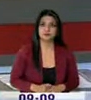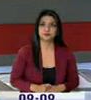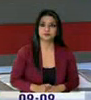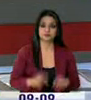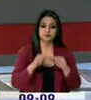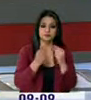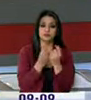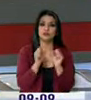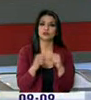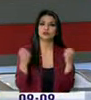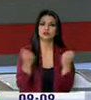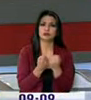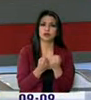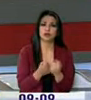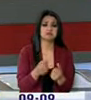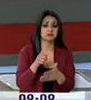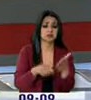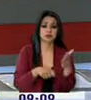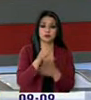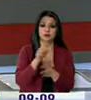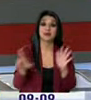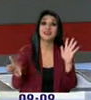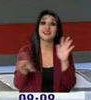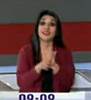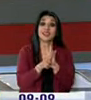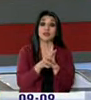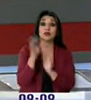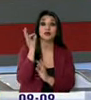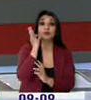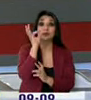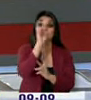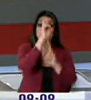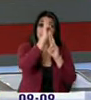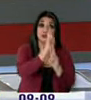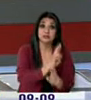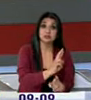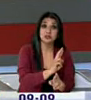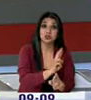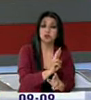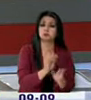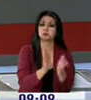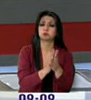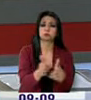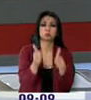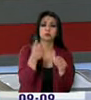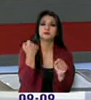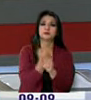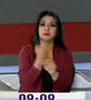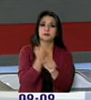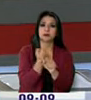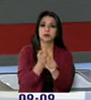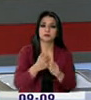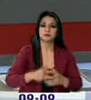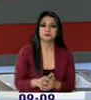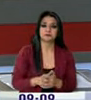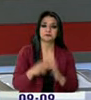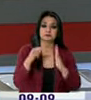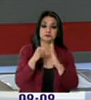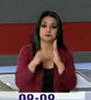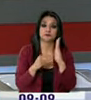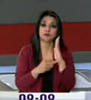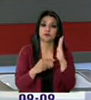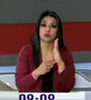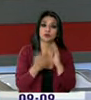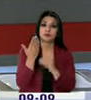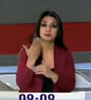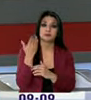Movimientos sociales aplauden la aprobación de la Ley Orgánica Integral de Prevención y Erradicación de la Violencia contra las Mujeres. La normativa se